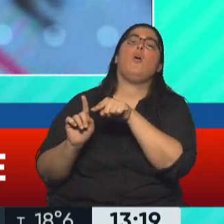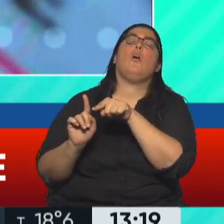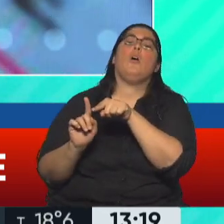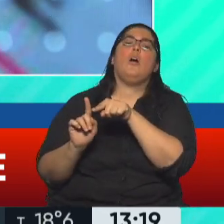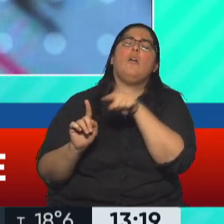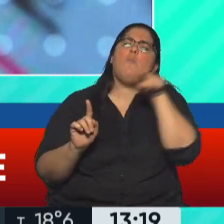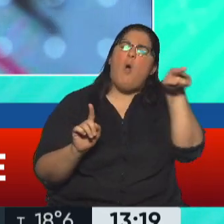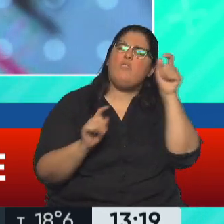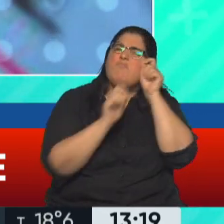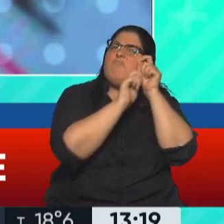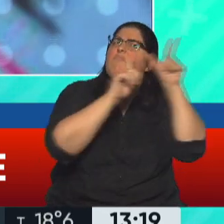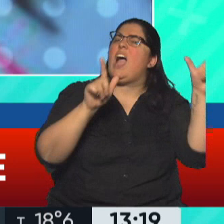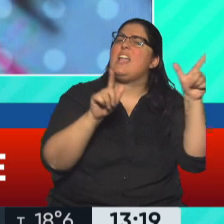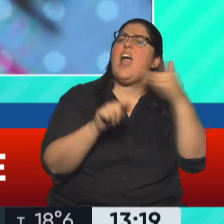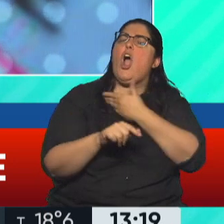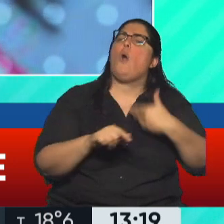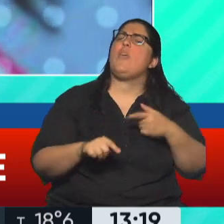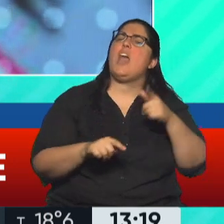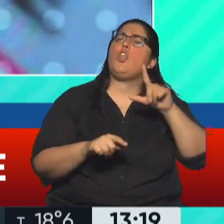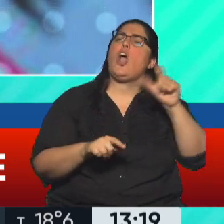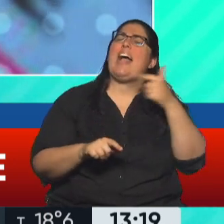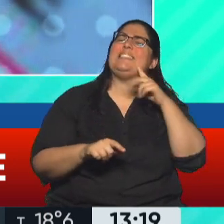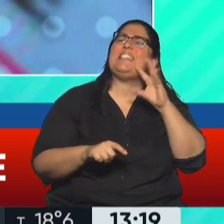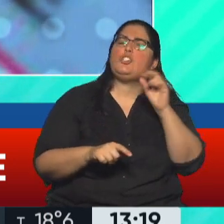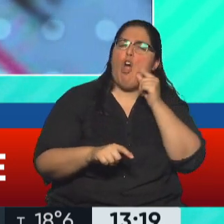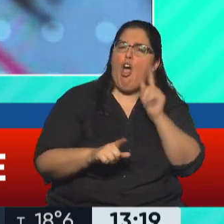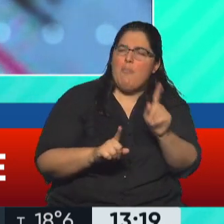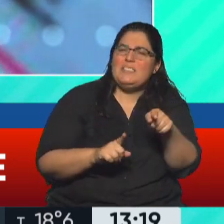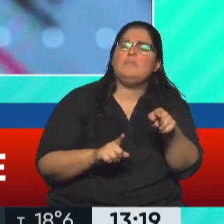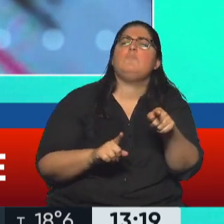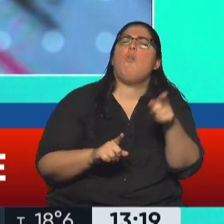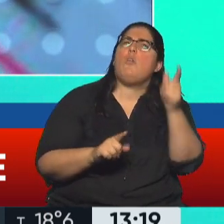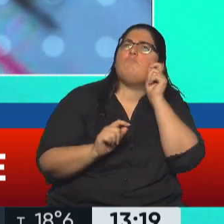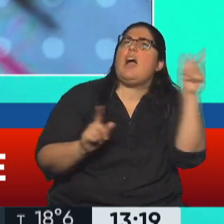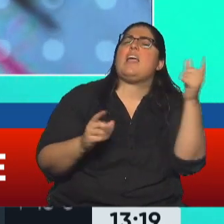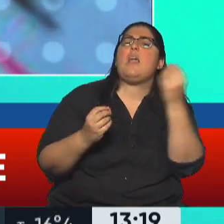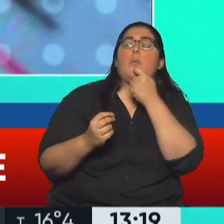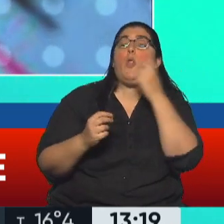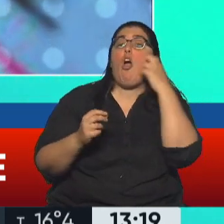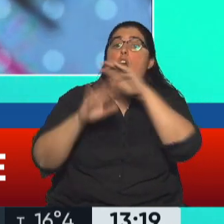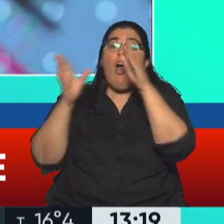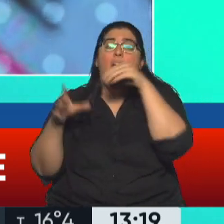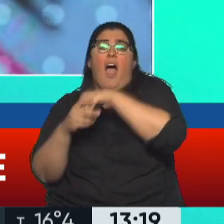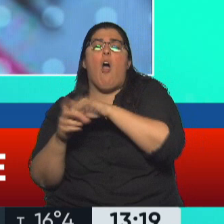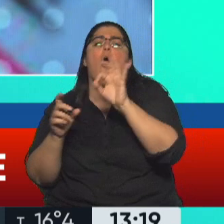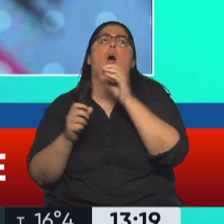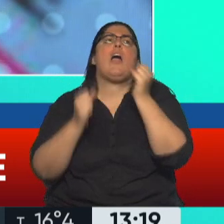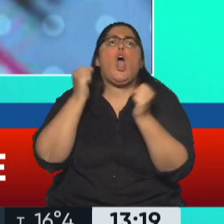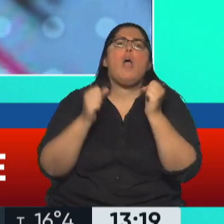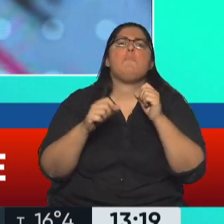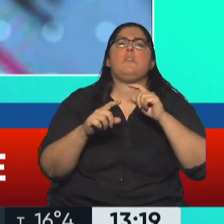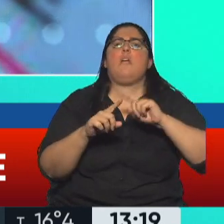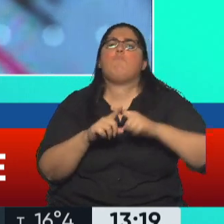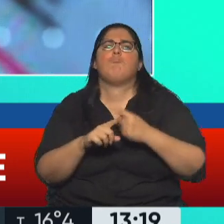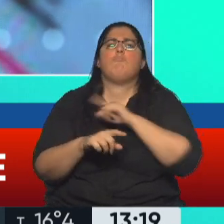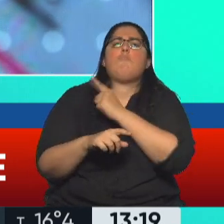un gobierno de Pedro Castillo en términos de posibles bloqueos, tanto en el Parlamento como en el Poder Económico, como en los medios de comunicación? O sea,